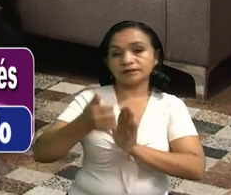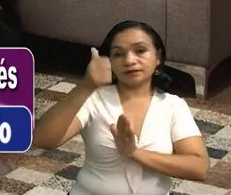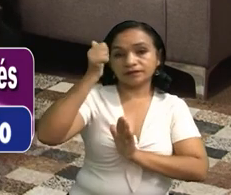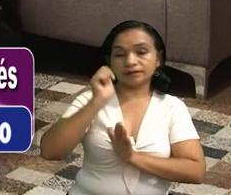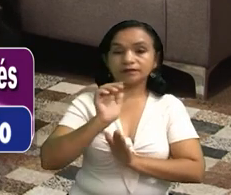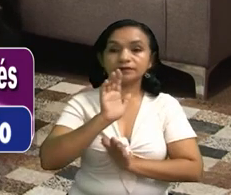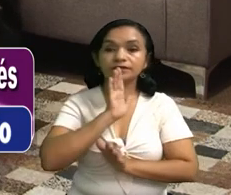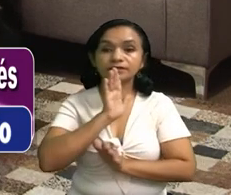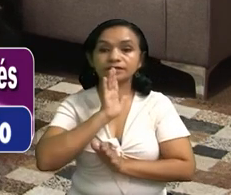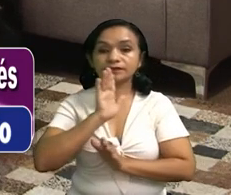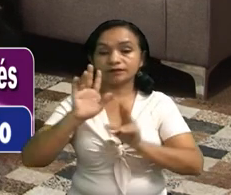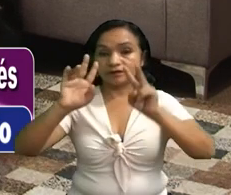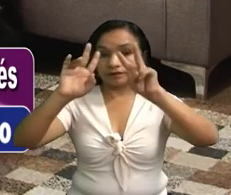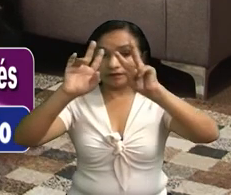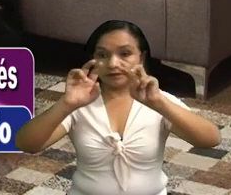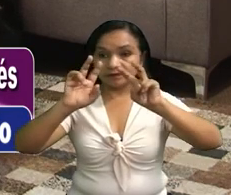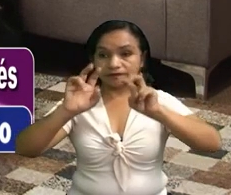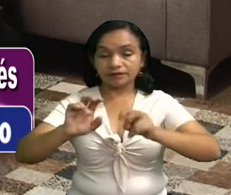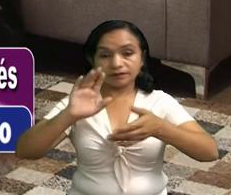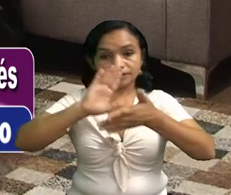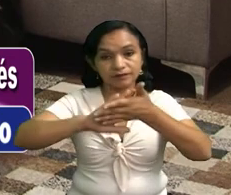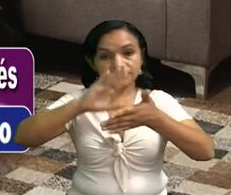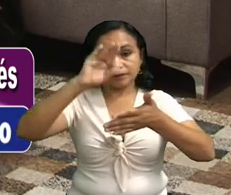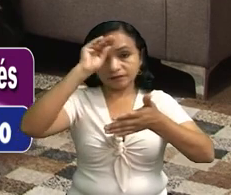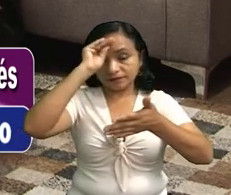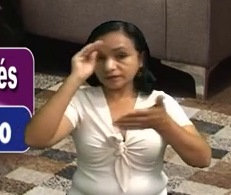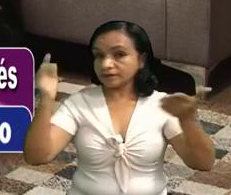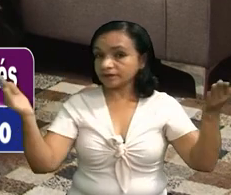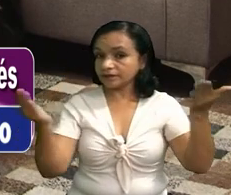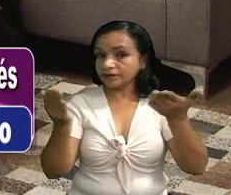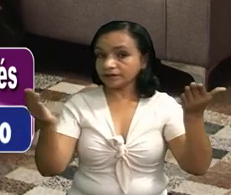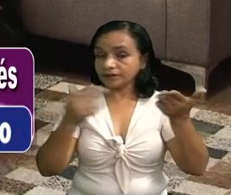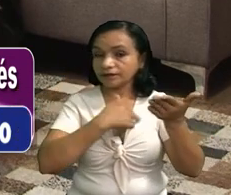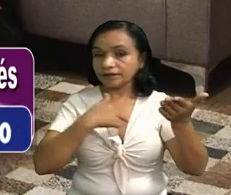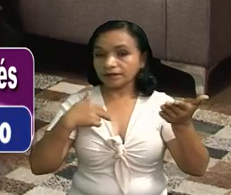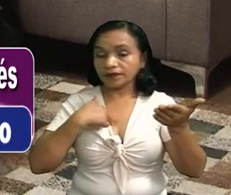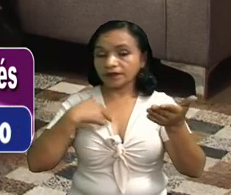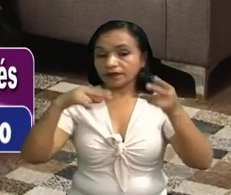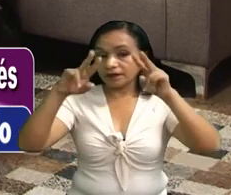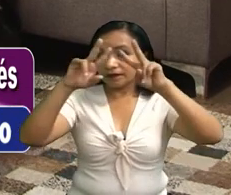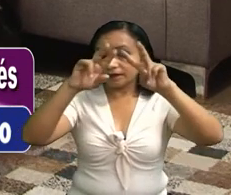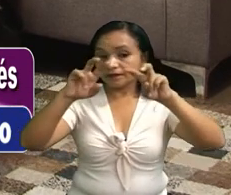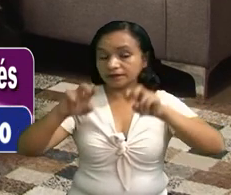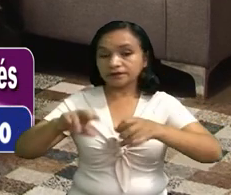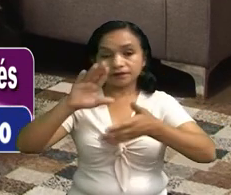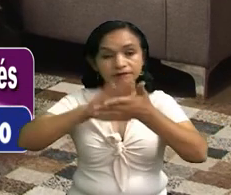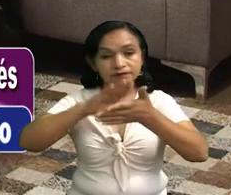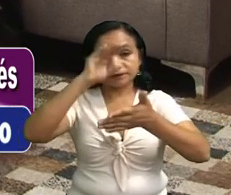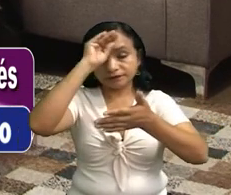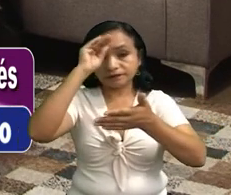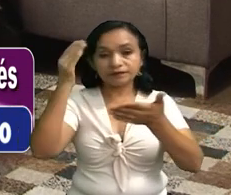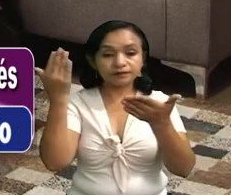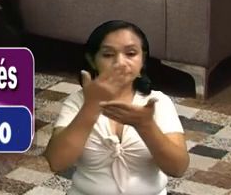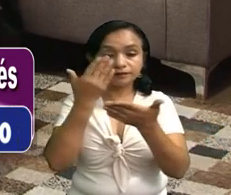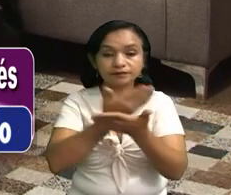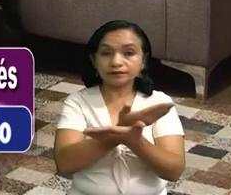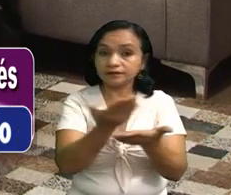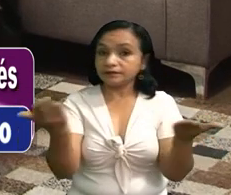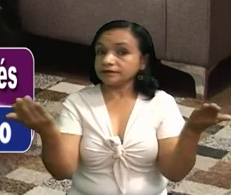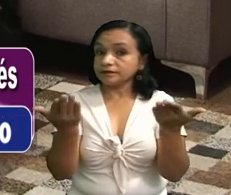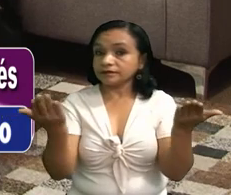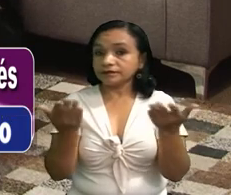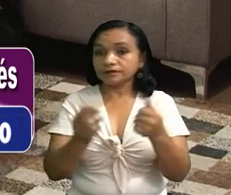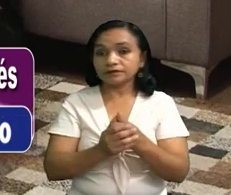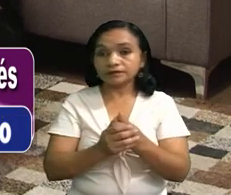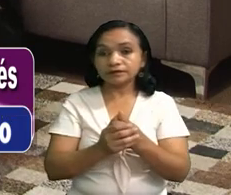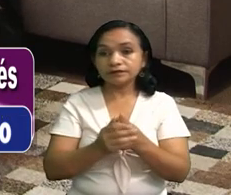hablando la evaluación de aprendizaje, o sea, cómo tenemos que crear nuestro sistema de evaluación de aprendizaje. Pero esa evaluación de aprendizaje también